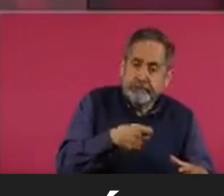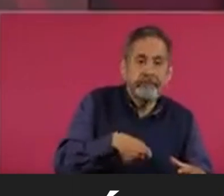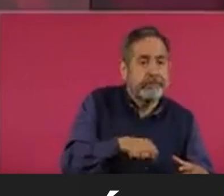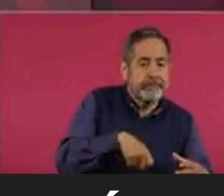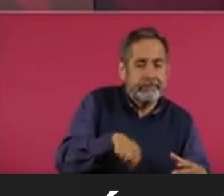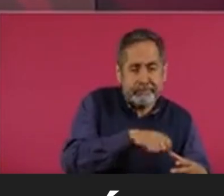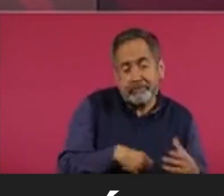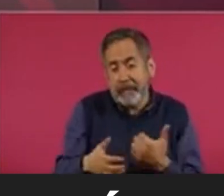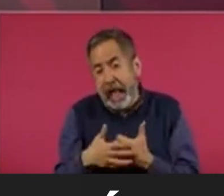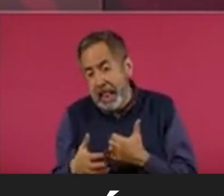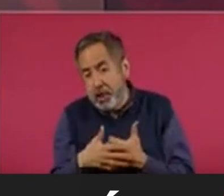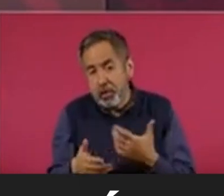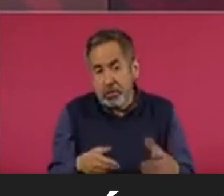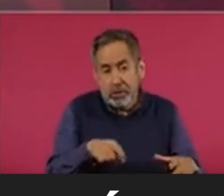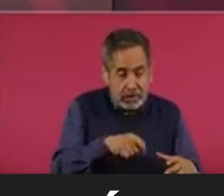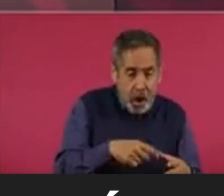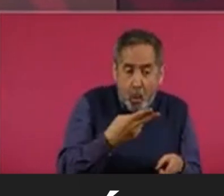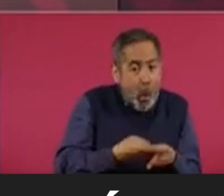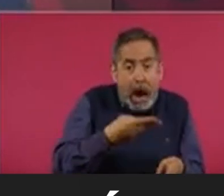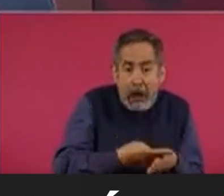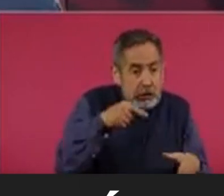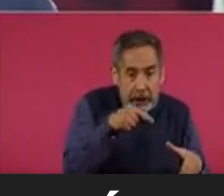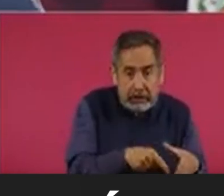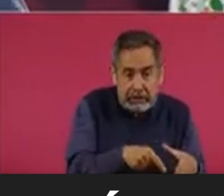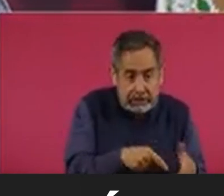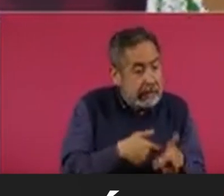había caldo y seguía el hueso ahí,